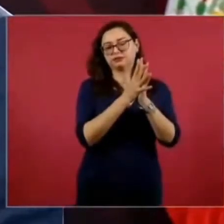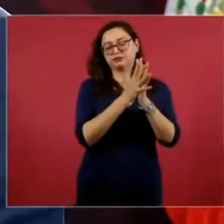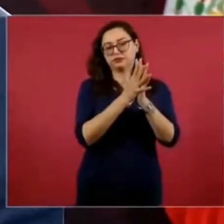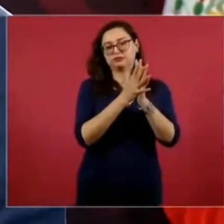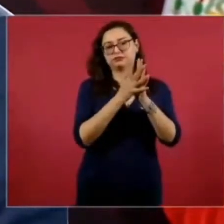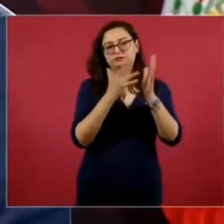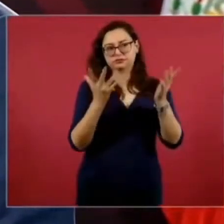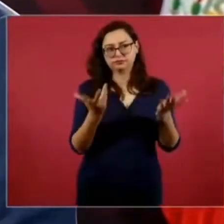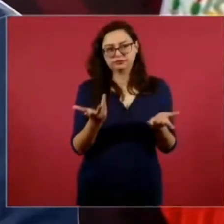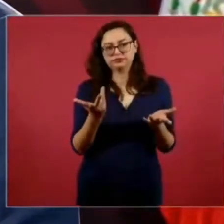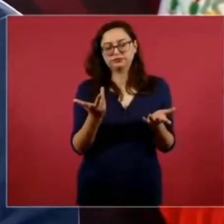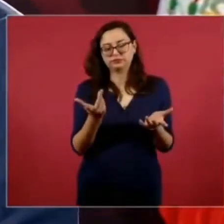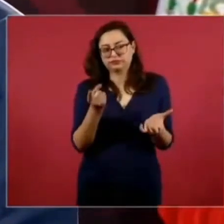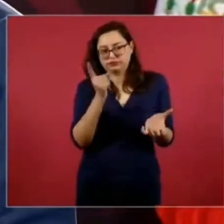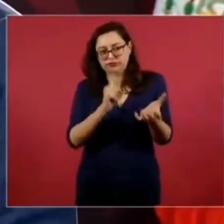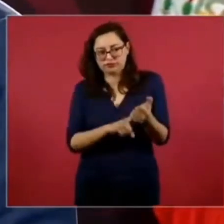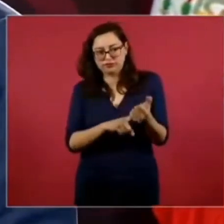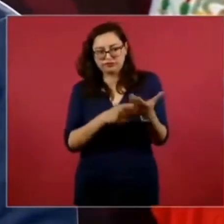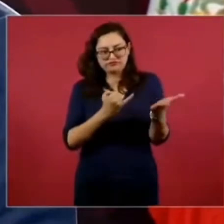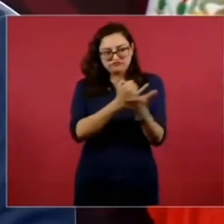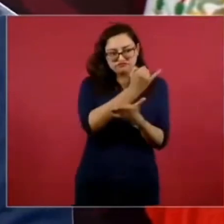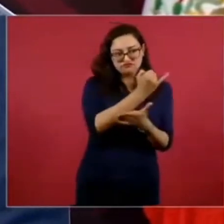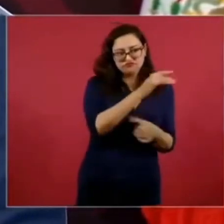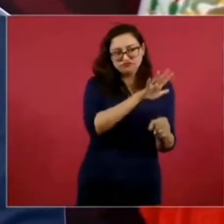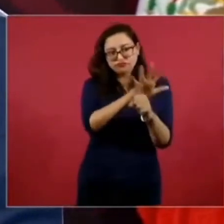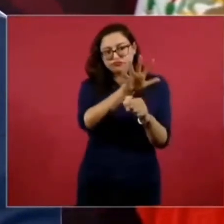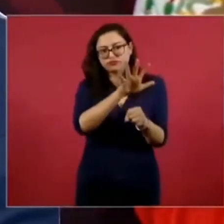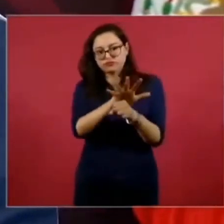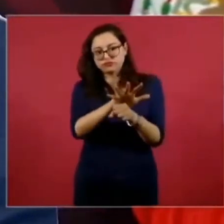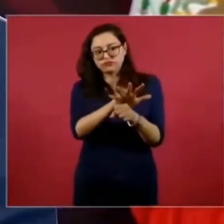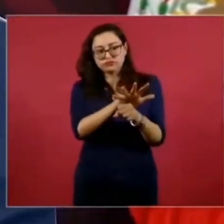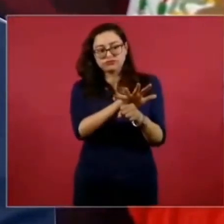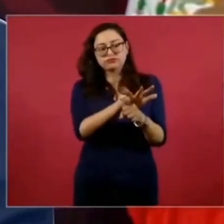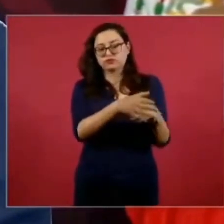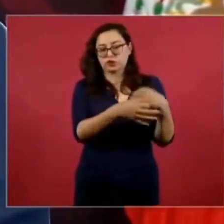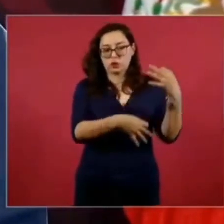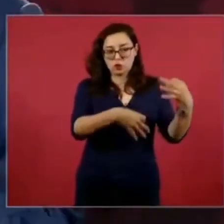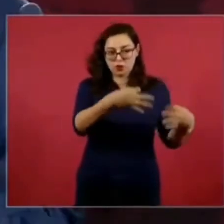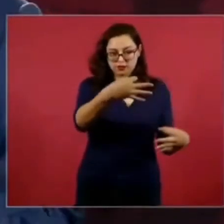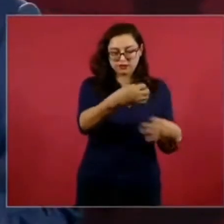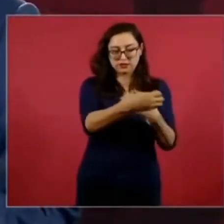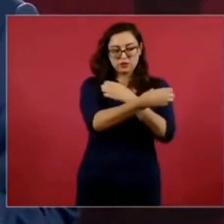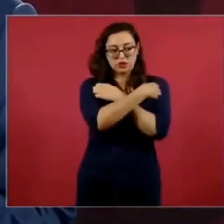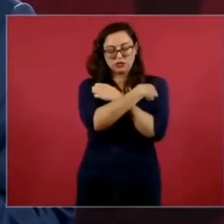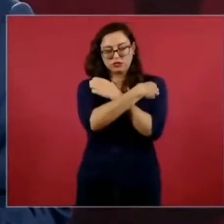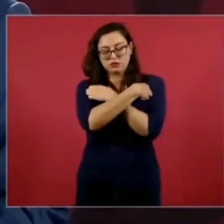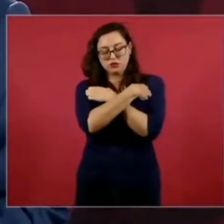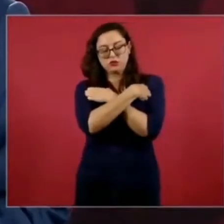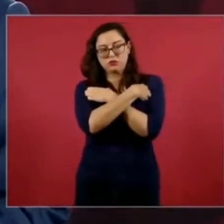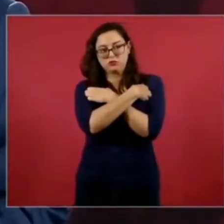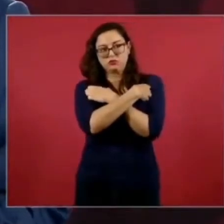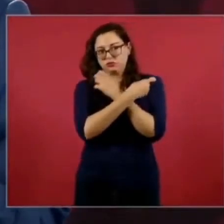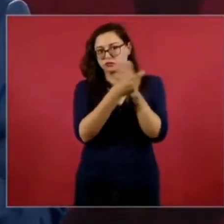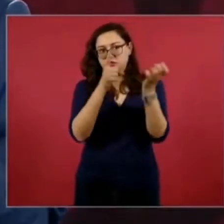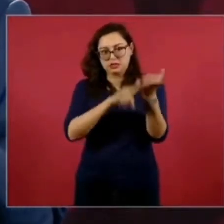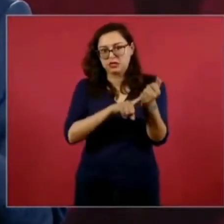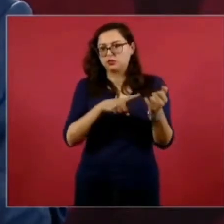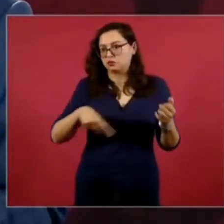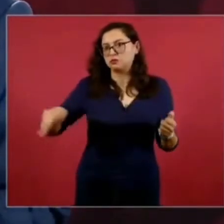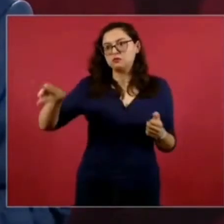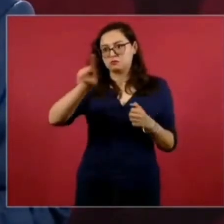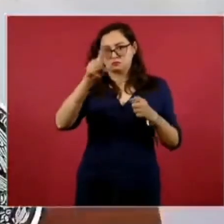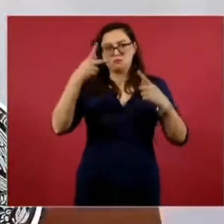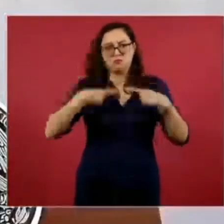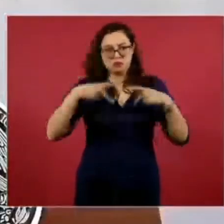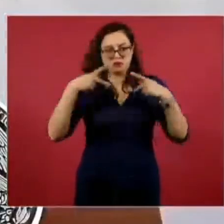con jueces tienen que ver con la educación y desde luego